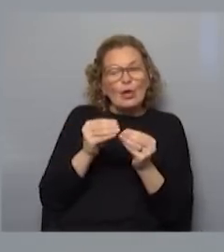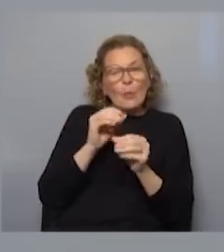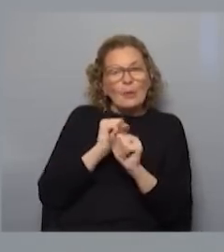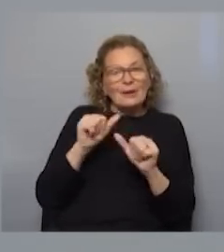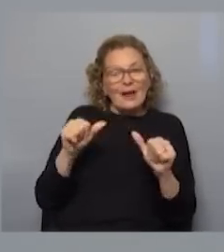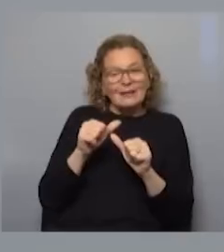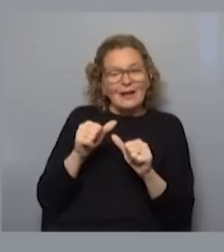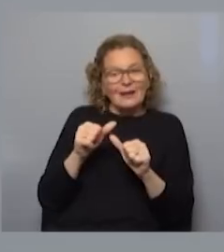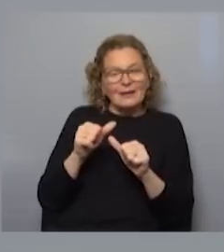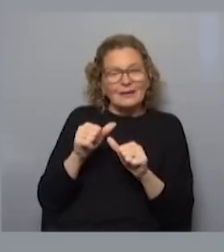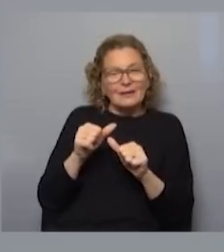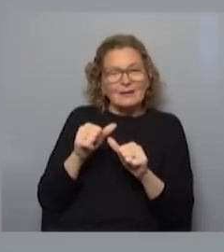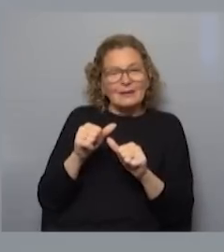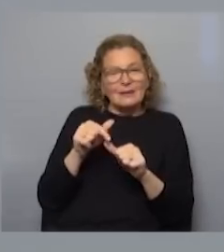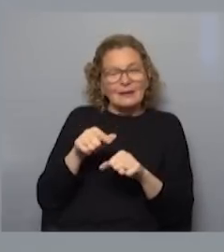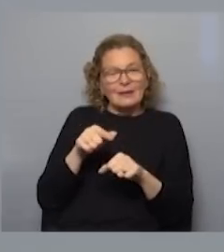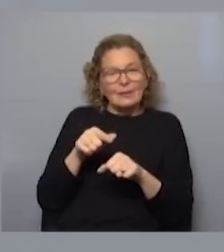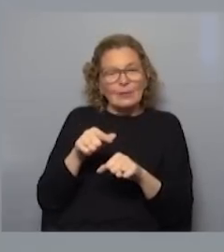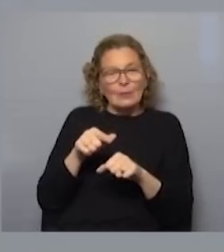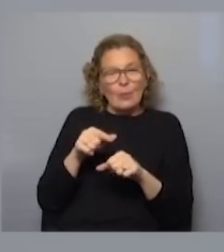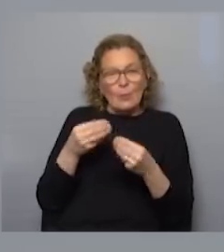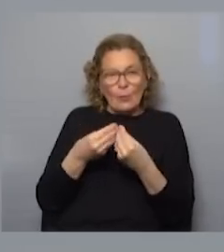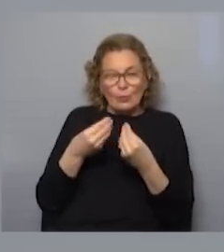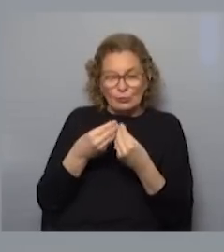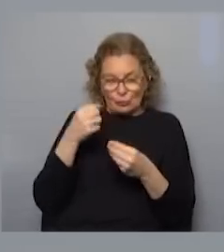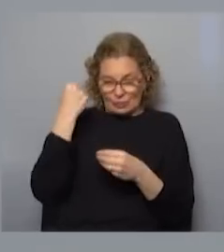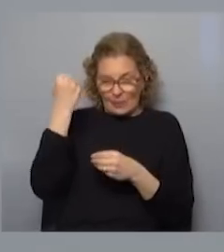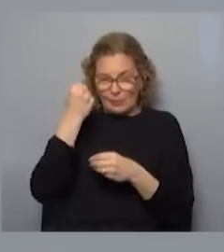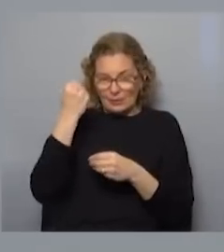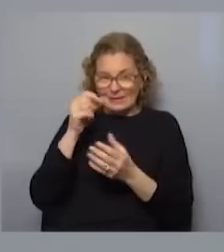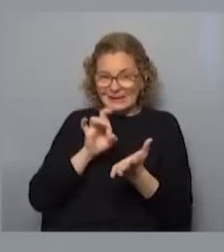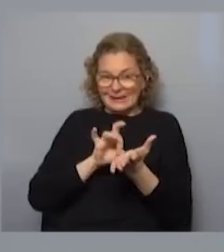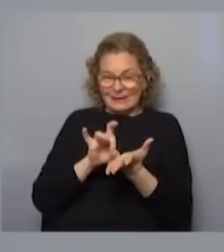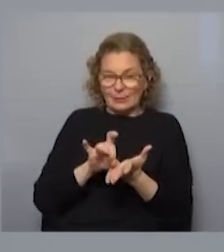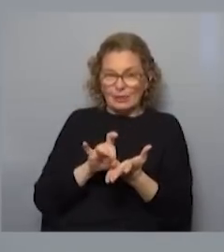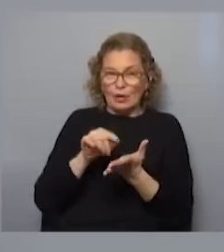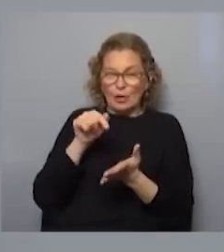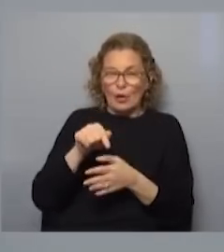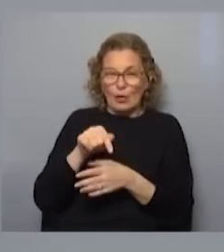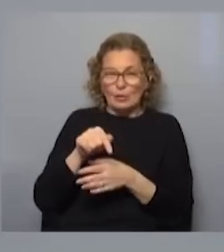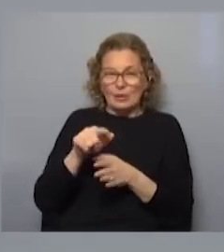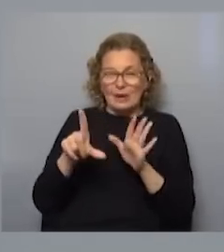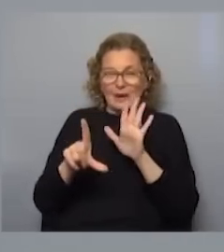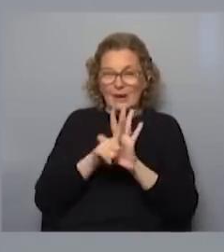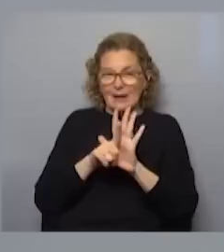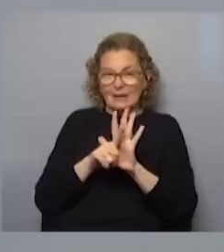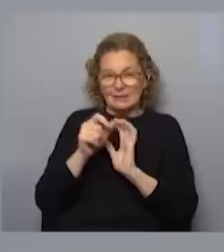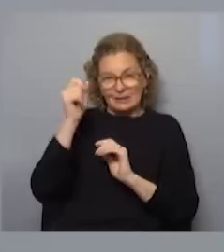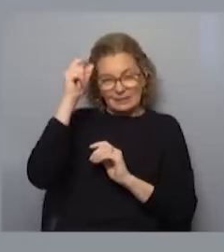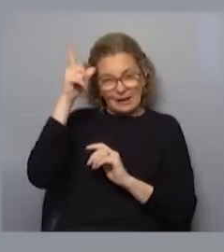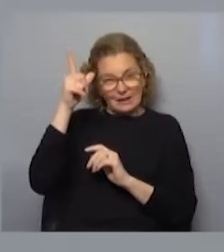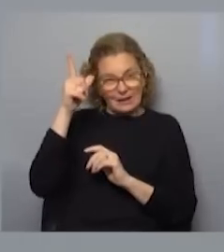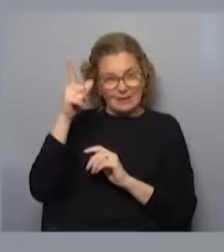a su alcance que son una cantidad importante de servicios que hoy la ley de inteligencia